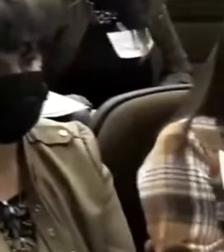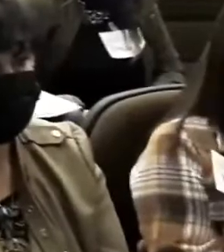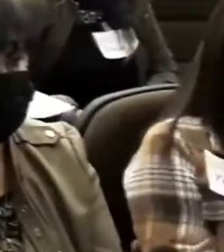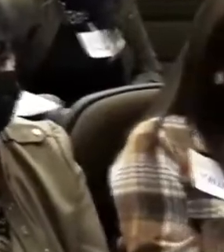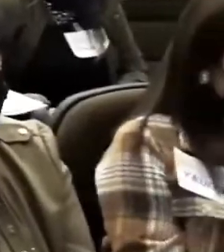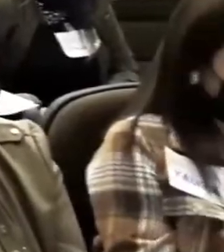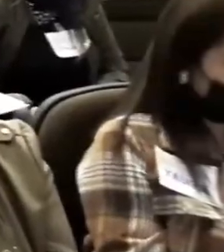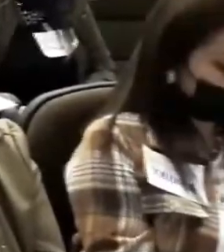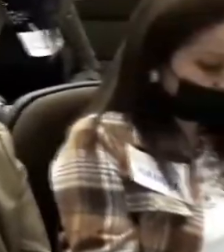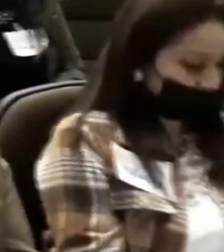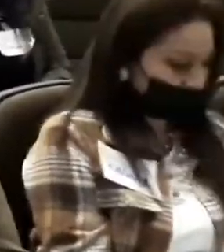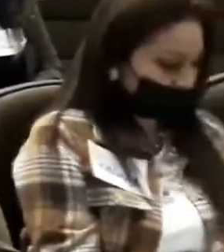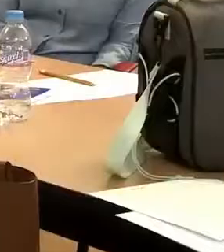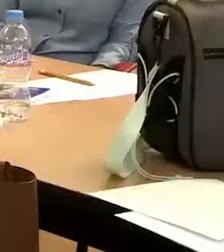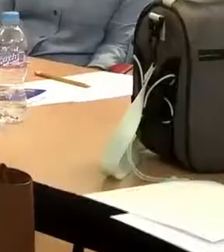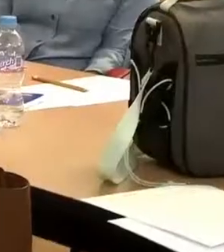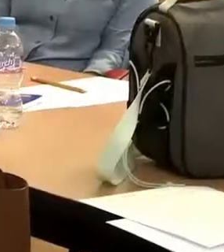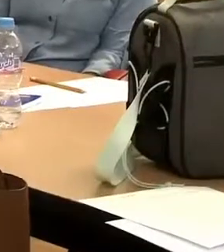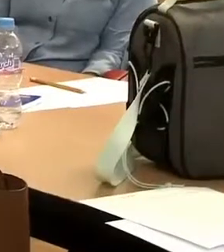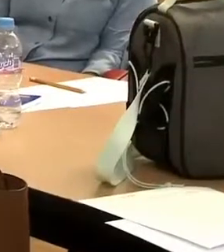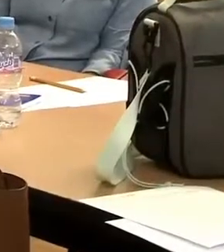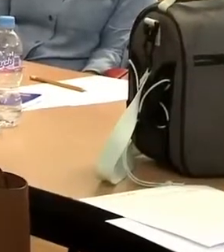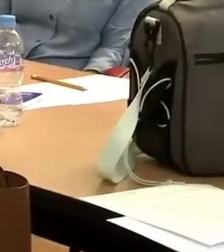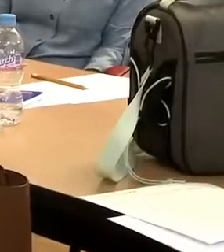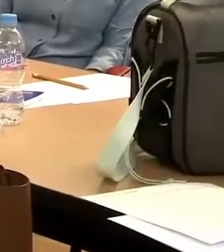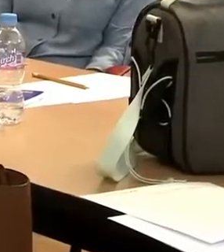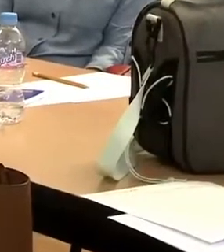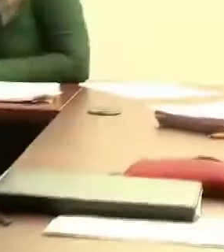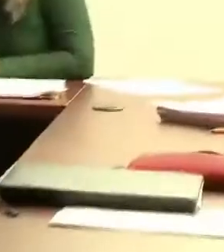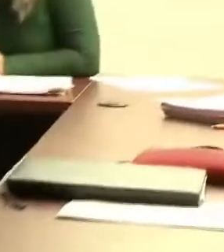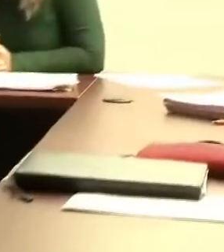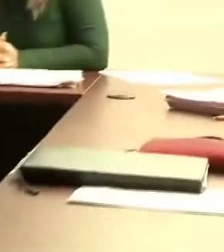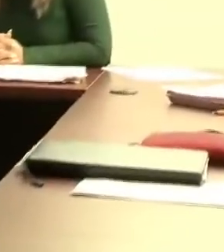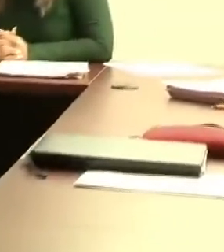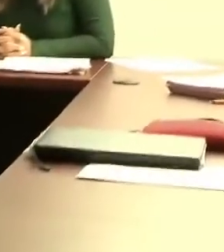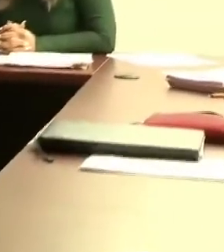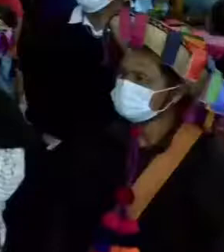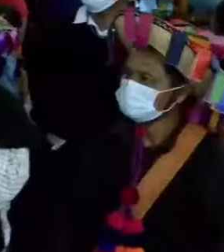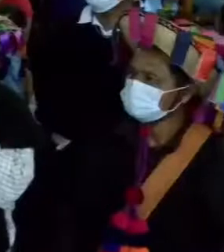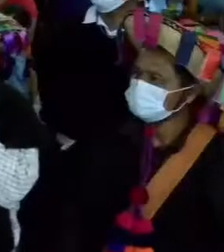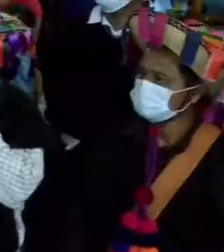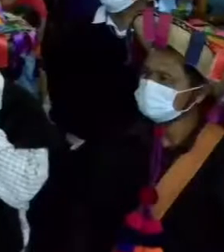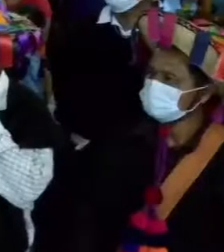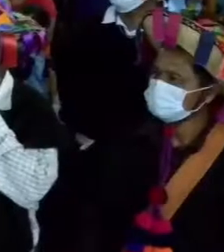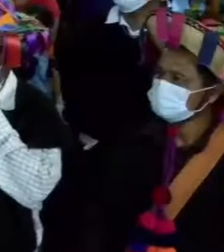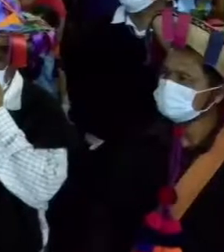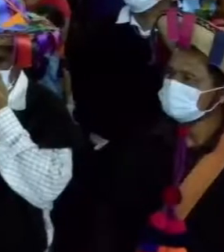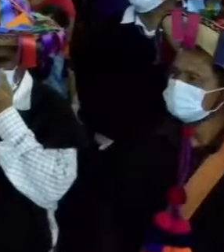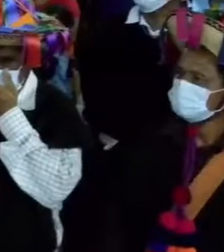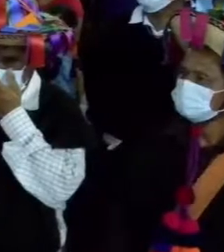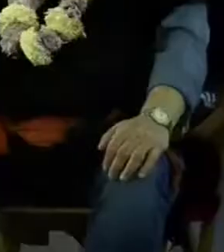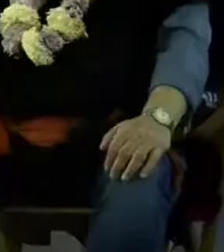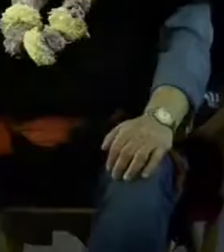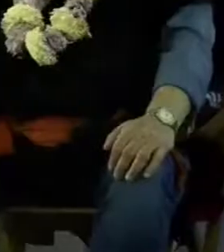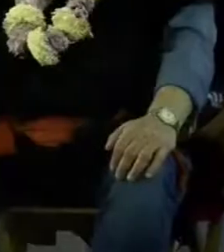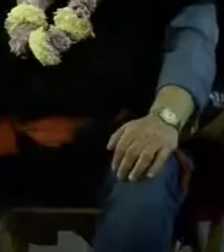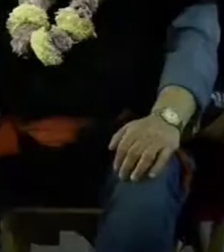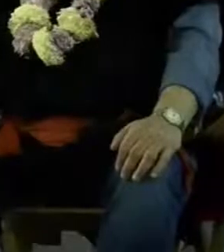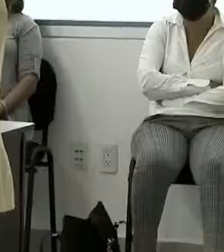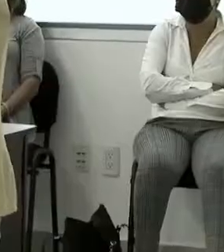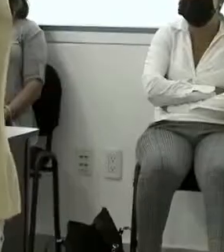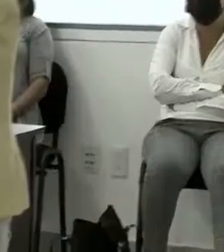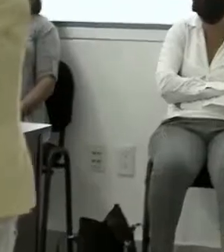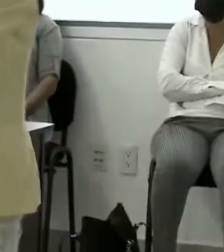sectores sociales. Esta fase se desarrolló con el acompañamiento de la comunidad académica, pueblos indígenas y afromexicanos, niñas,